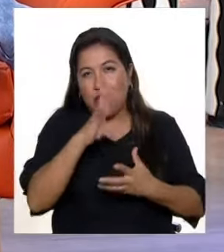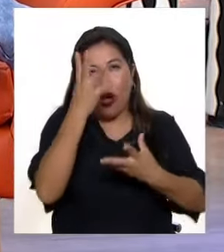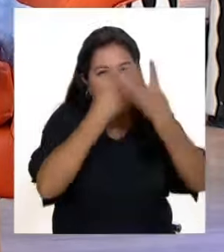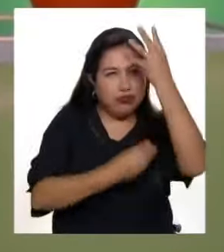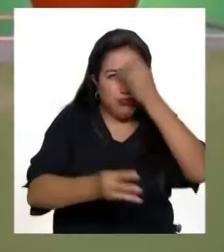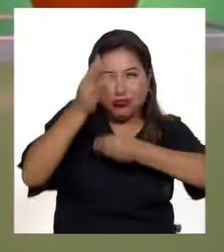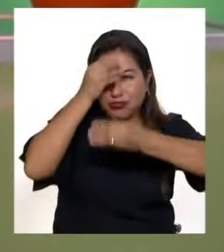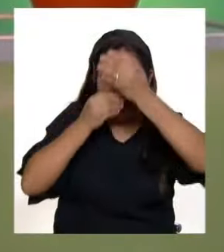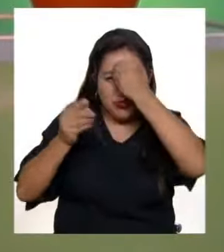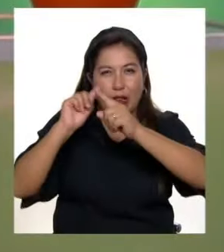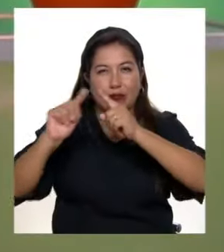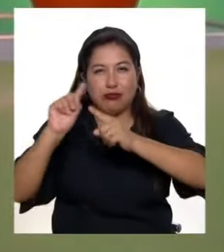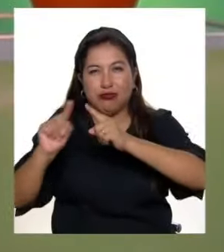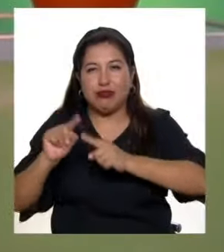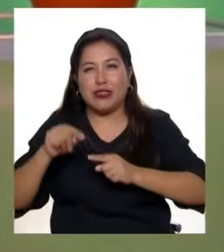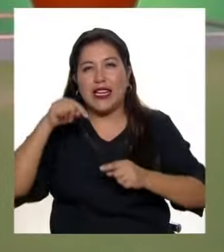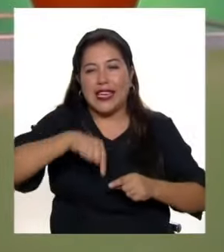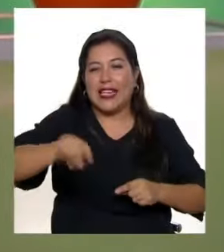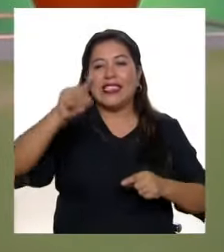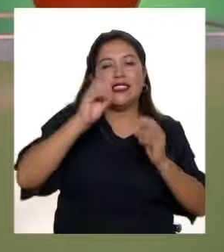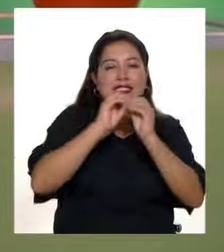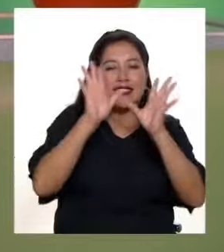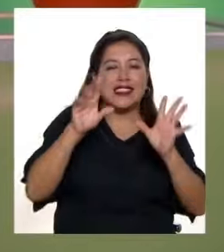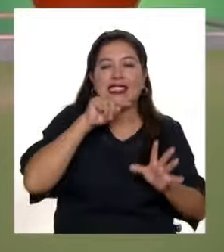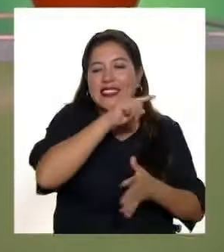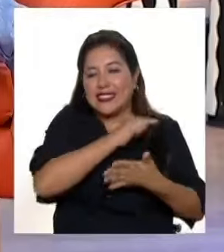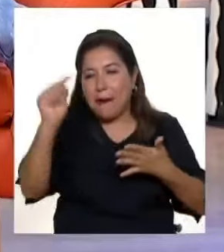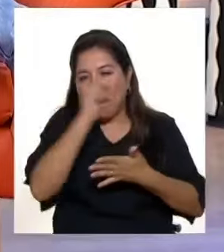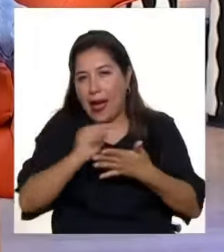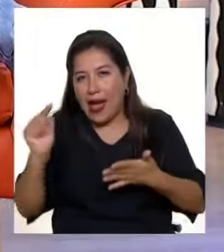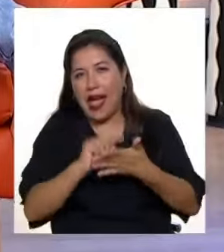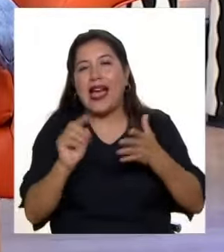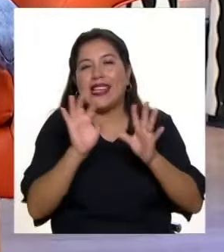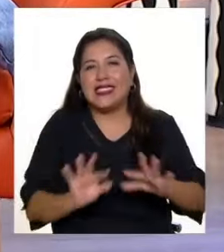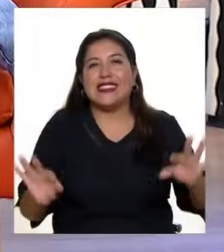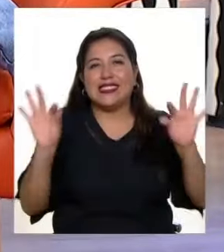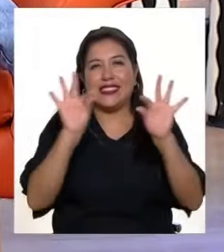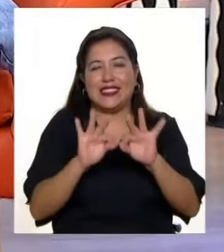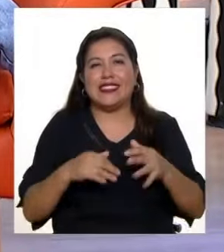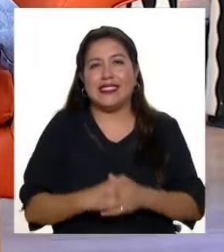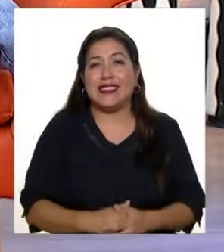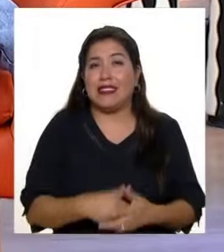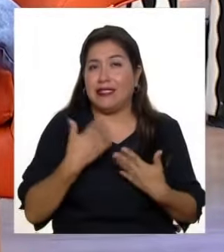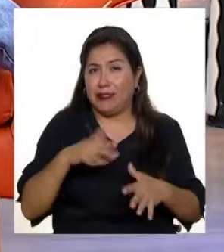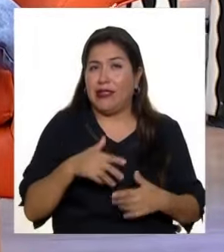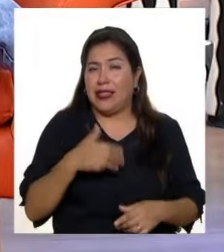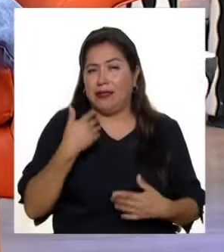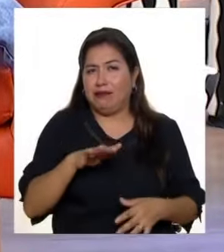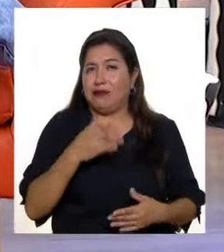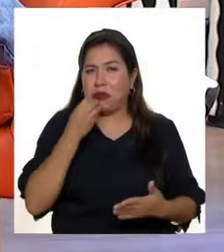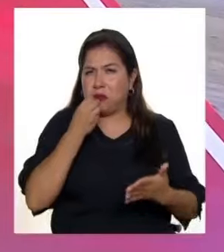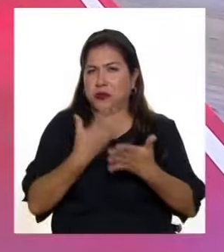ahorita en todos estos días, en todas estas semanas. Y yo creo que eso es lo más importante. No, y siempre. Qué rico retarte a ti misma,